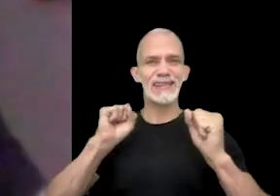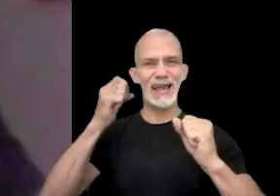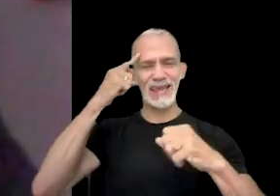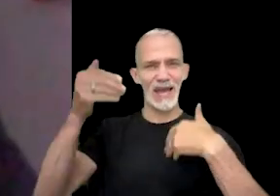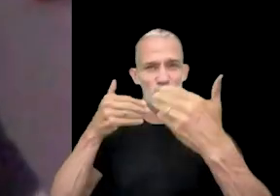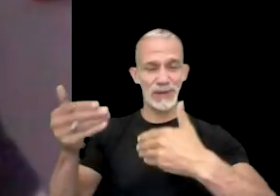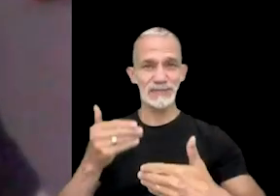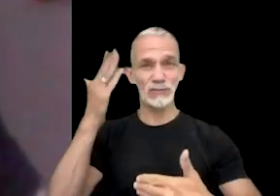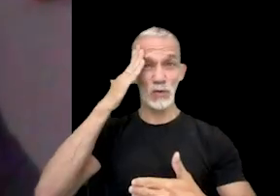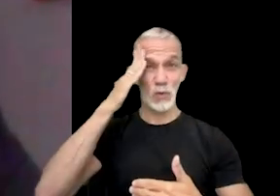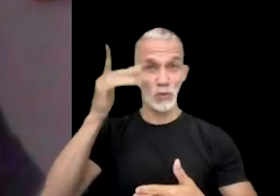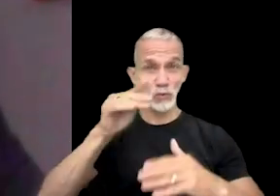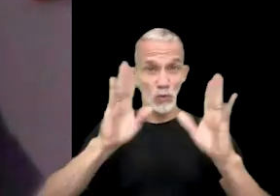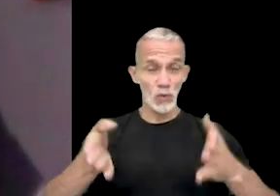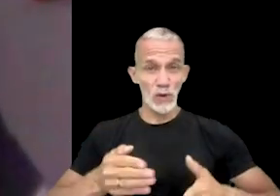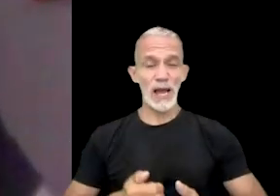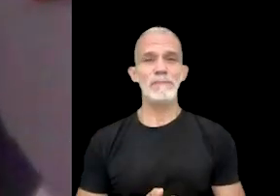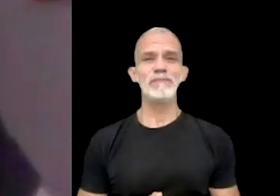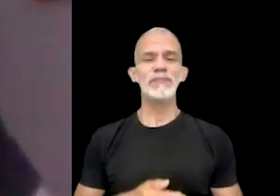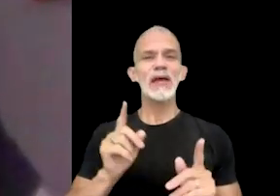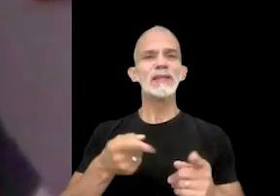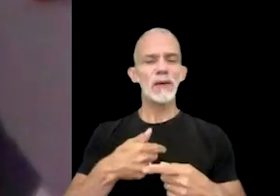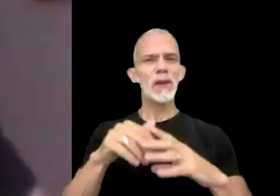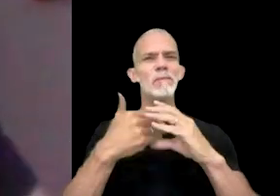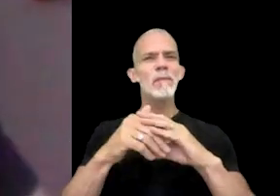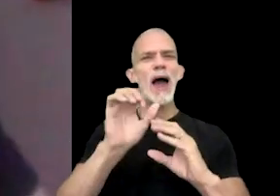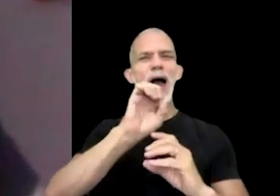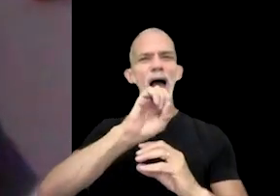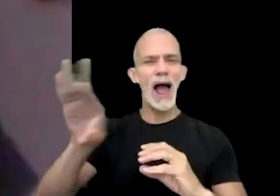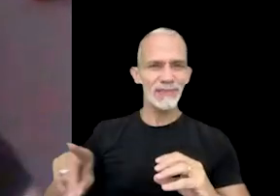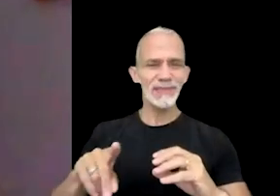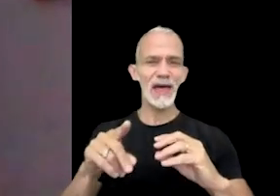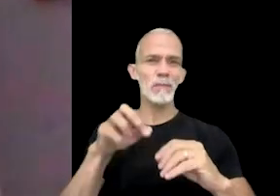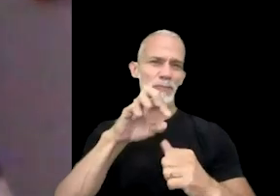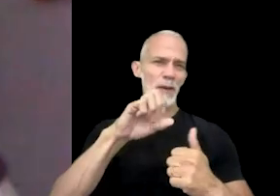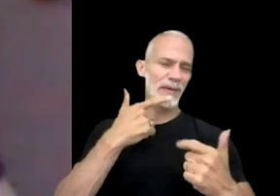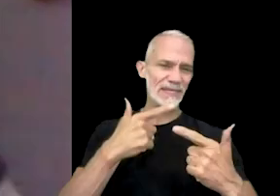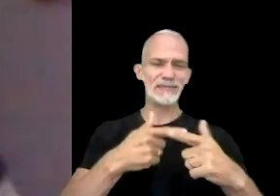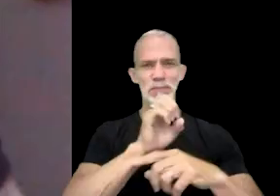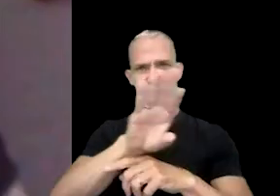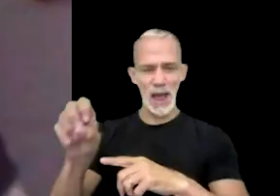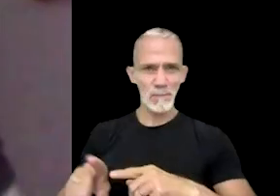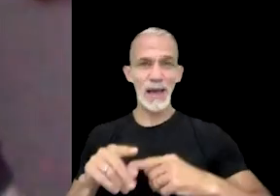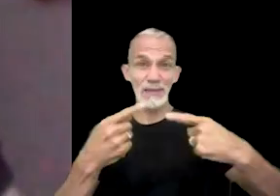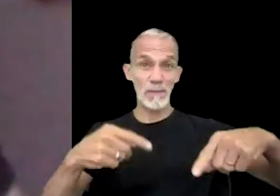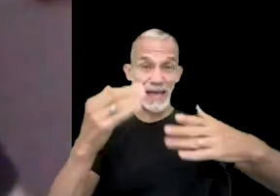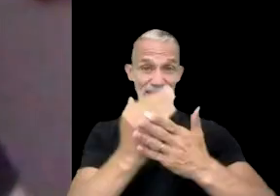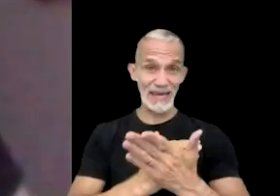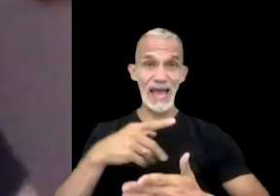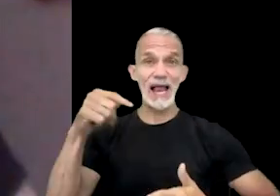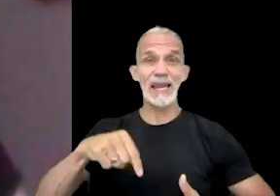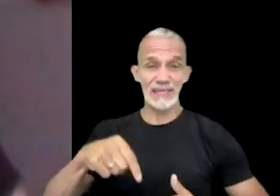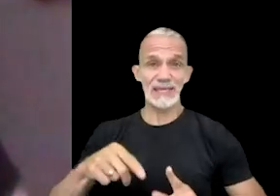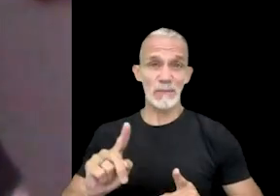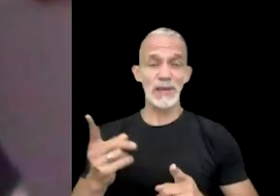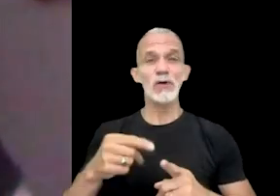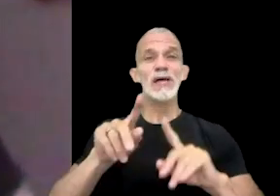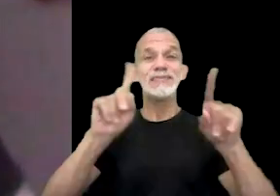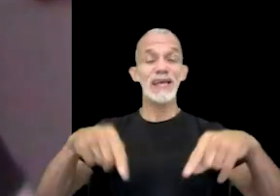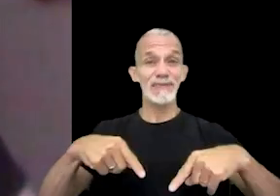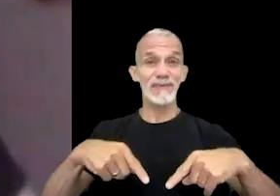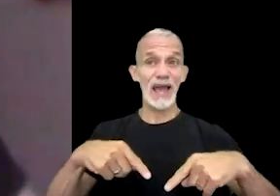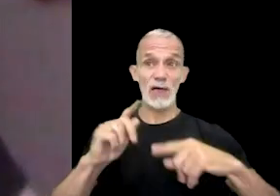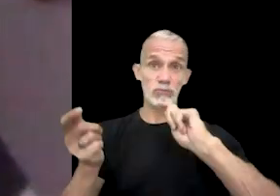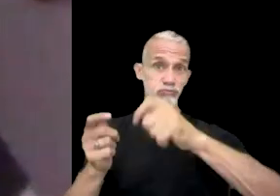Capacitación y Cultura. Les vamos a estar mandando el material por mail, como siempre, y en este caso también los certificados a